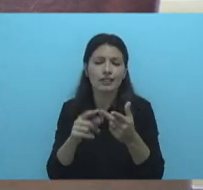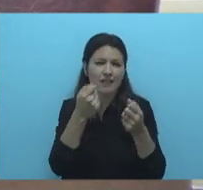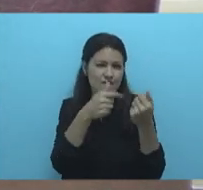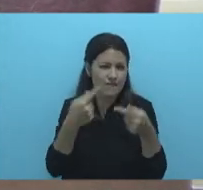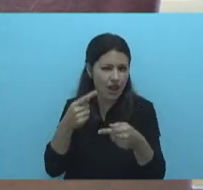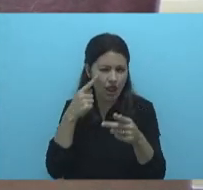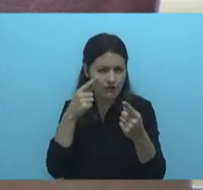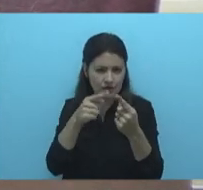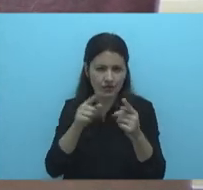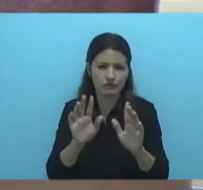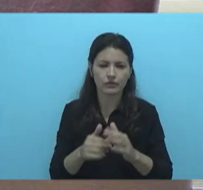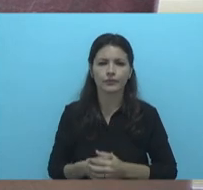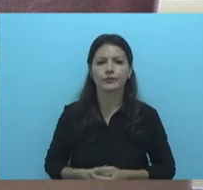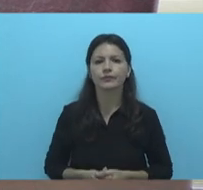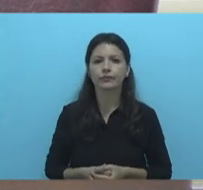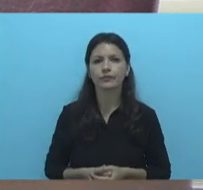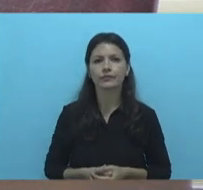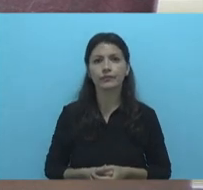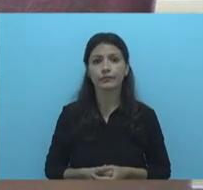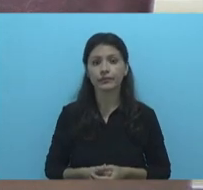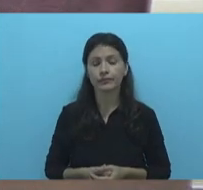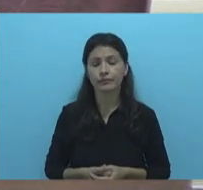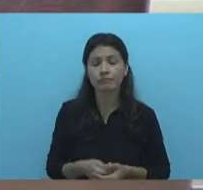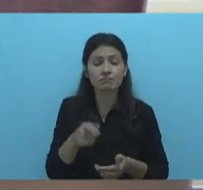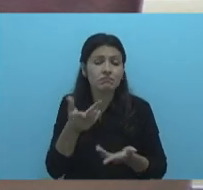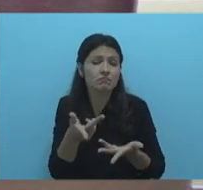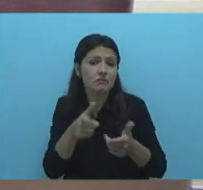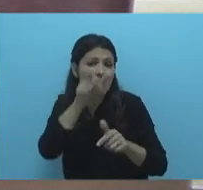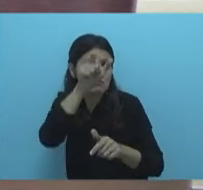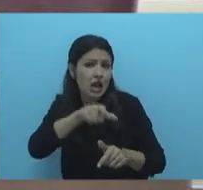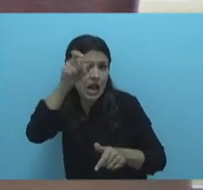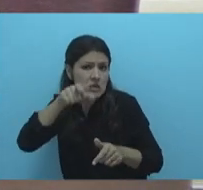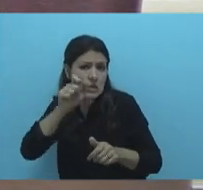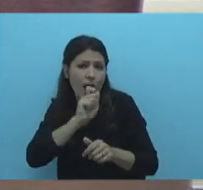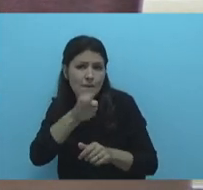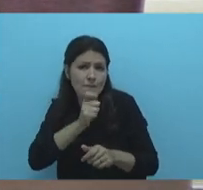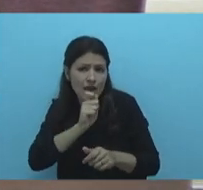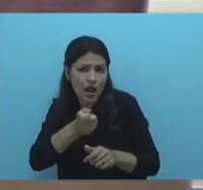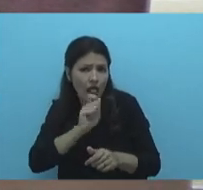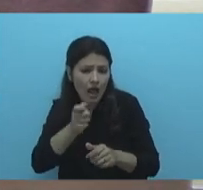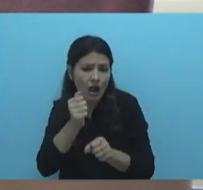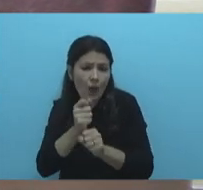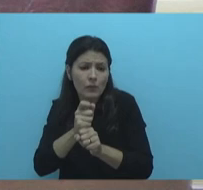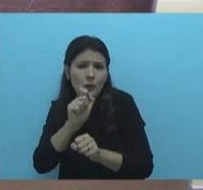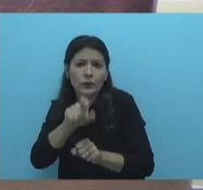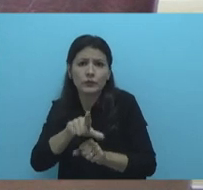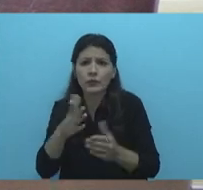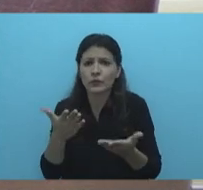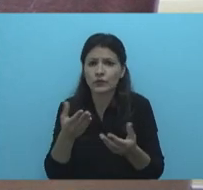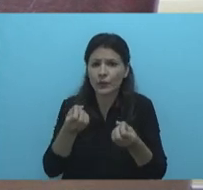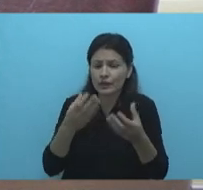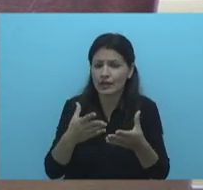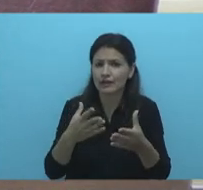lo que hacen las trabajadoras y los trabajadores de prensa. Que dicho sea de paso, en los últimos 10 años le